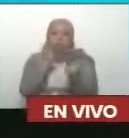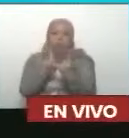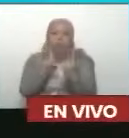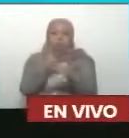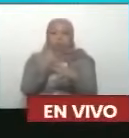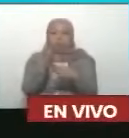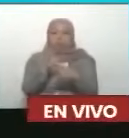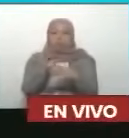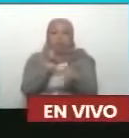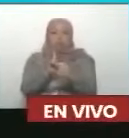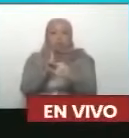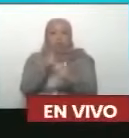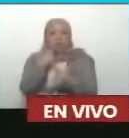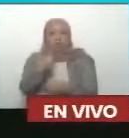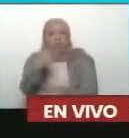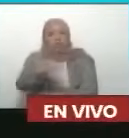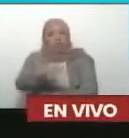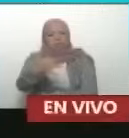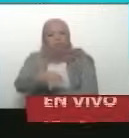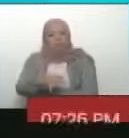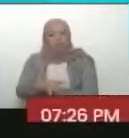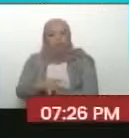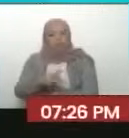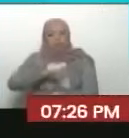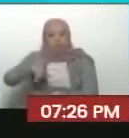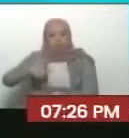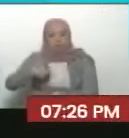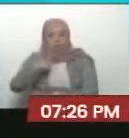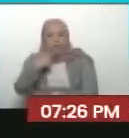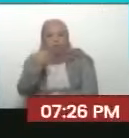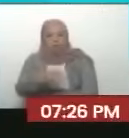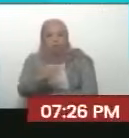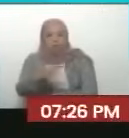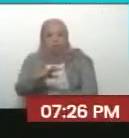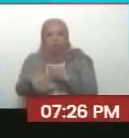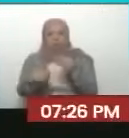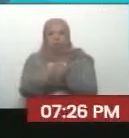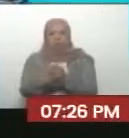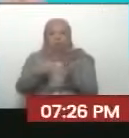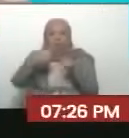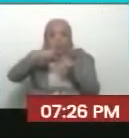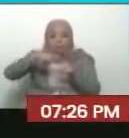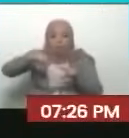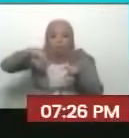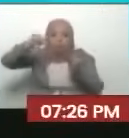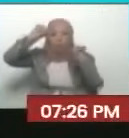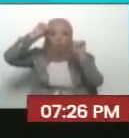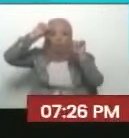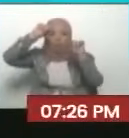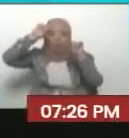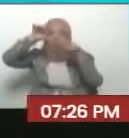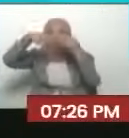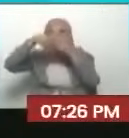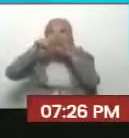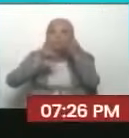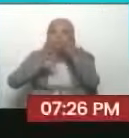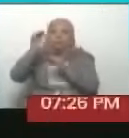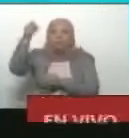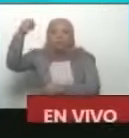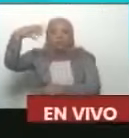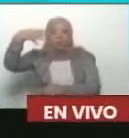donde sea, con nuestra verdad. Con nuestra verdad vamos hasta la luna, hasta Marte, hasta el